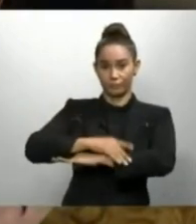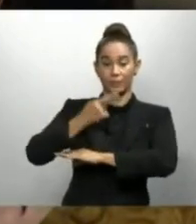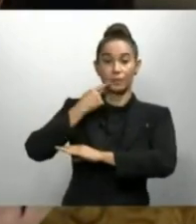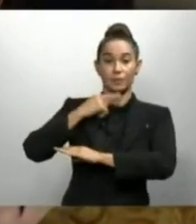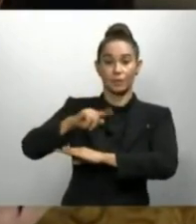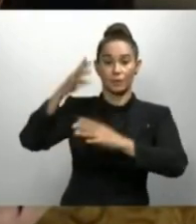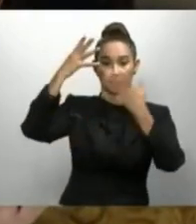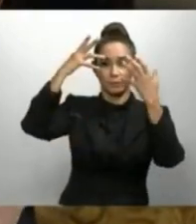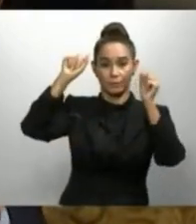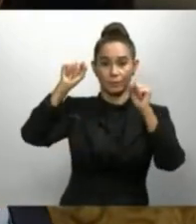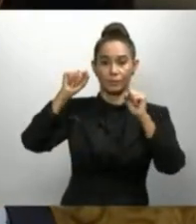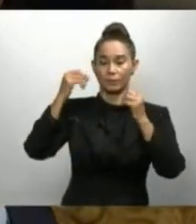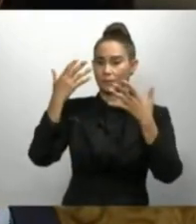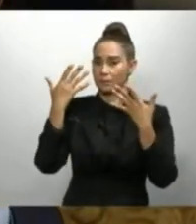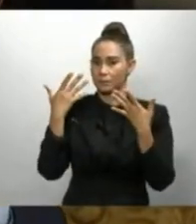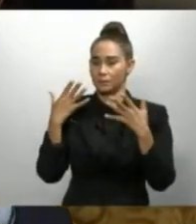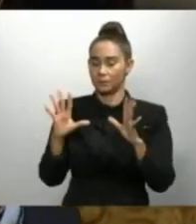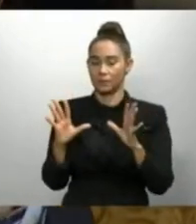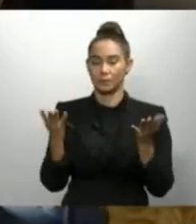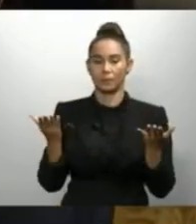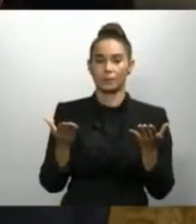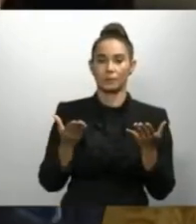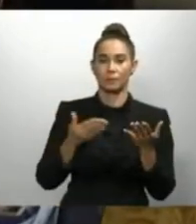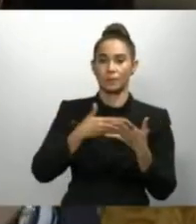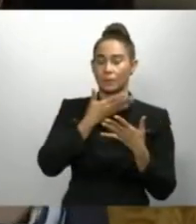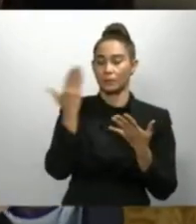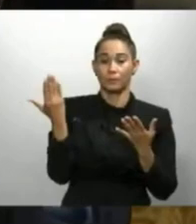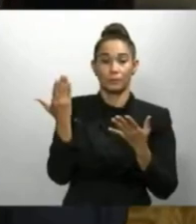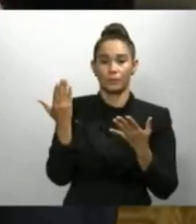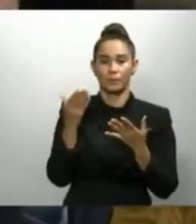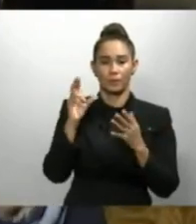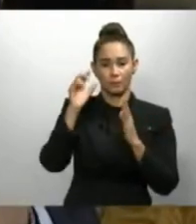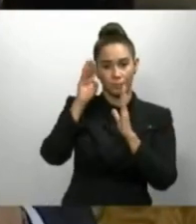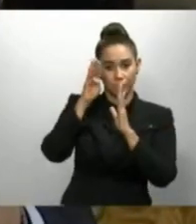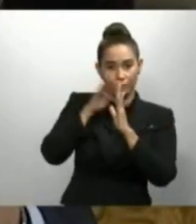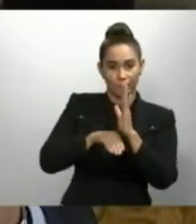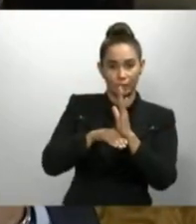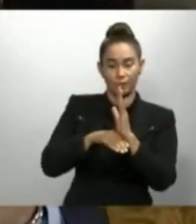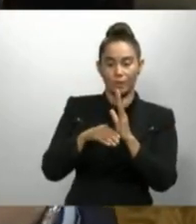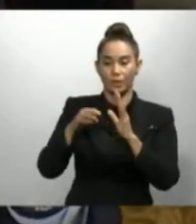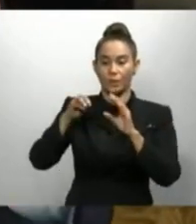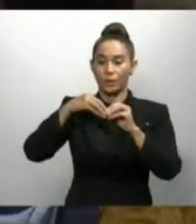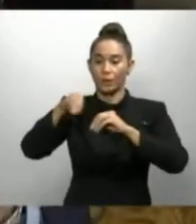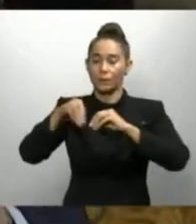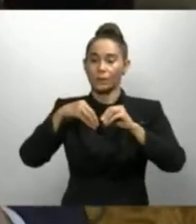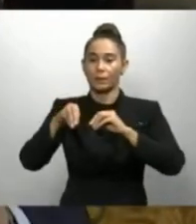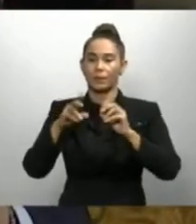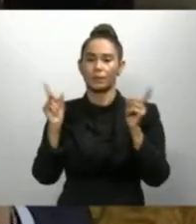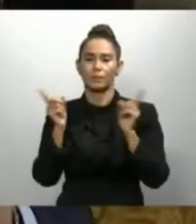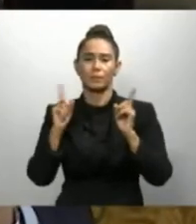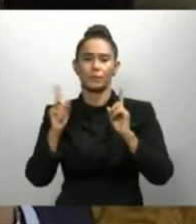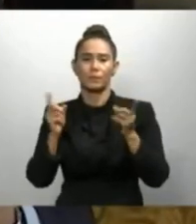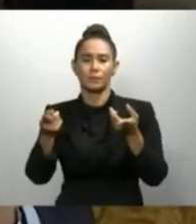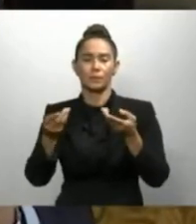han desaparecido. Se procedió a intervenir los mercados con la información de salud de dónde venían